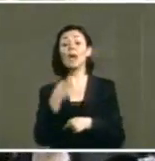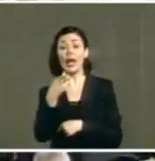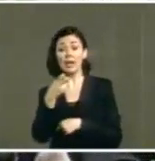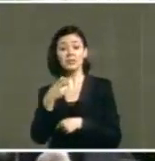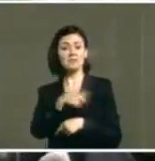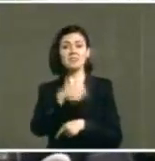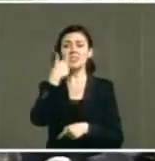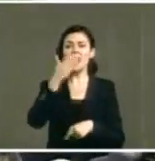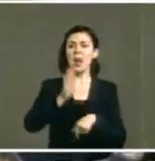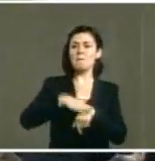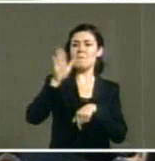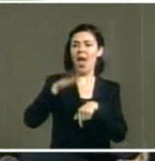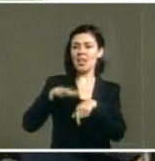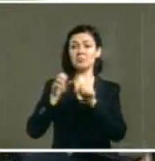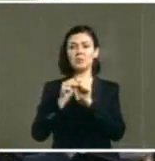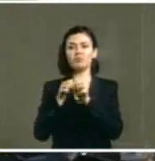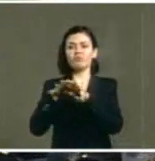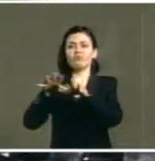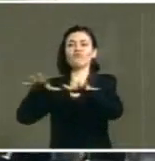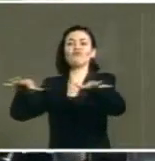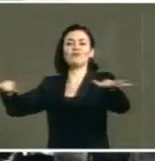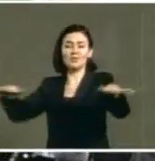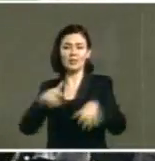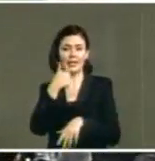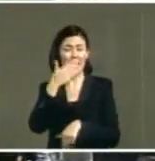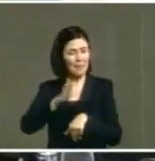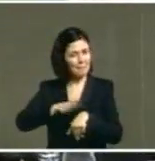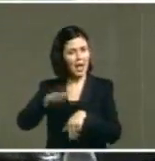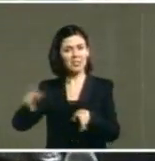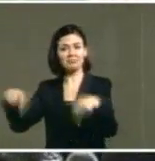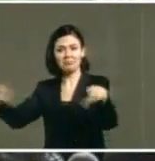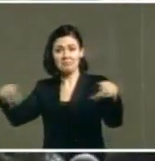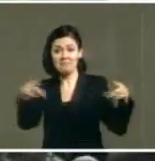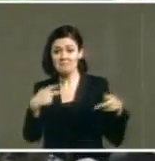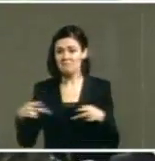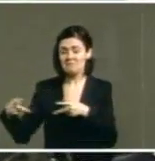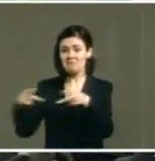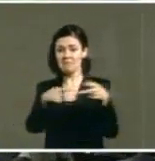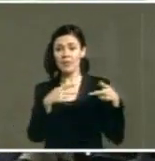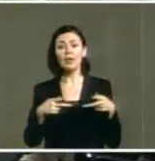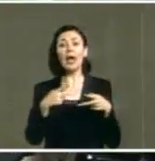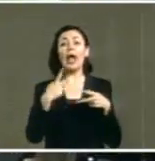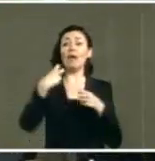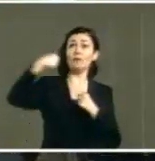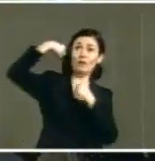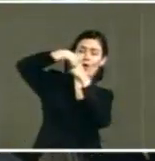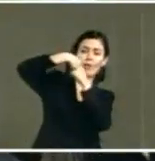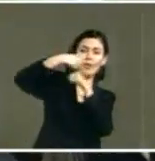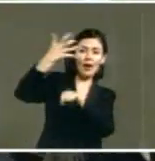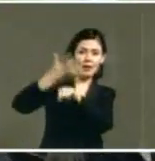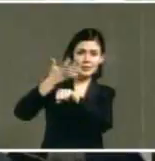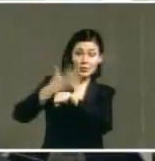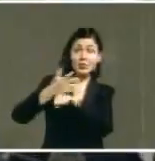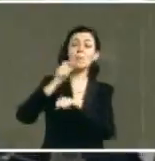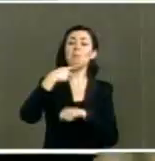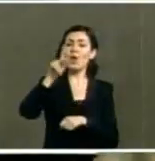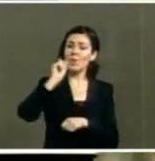los cárteles ya no solo se limitaron a la frontera, sino que se expandieron por todo el